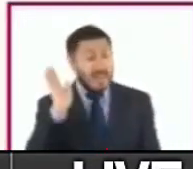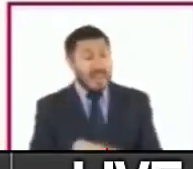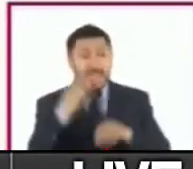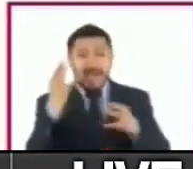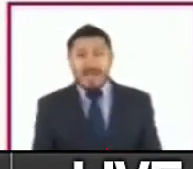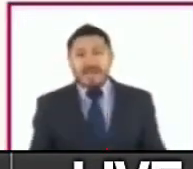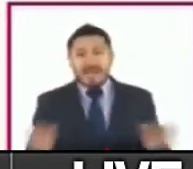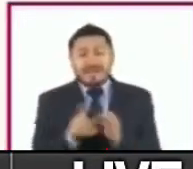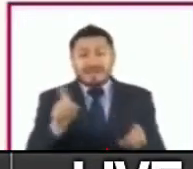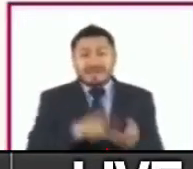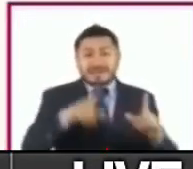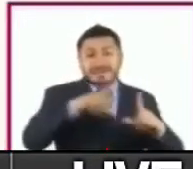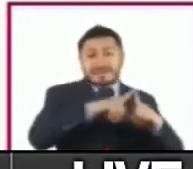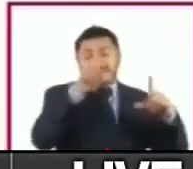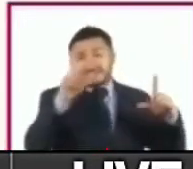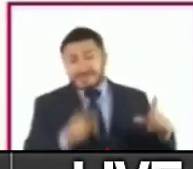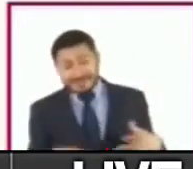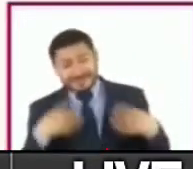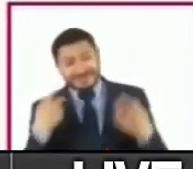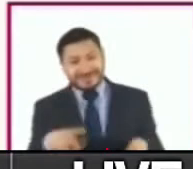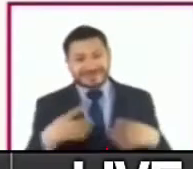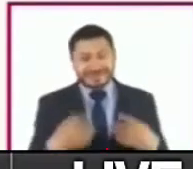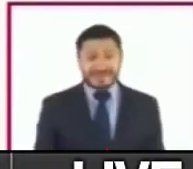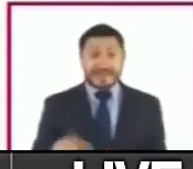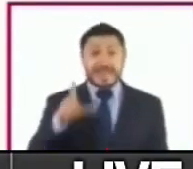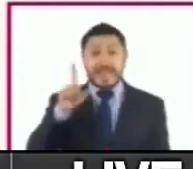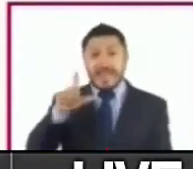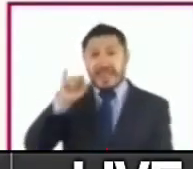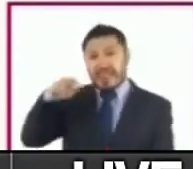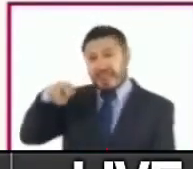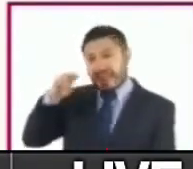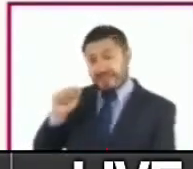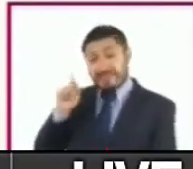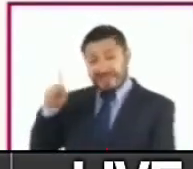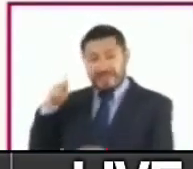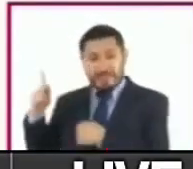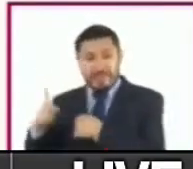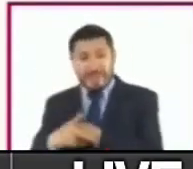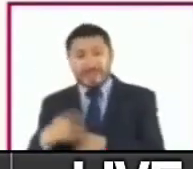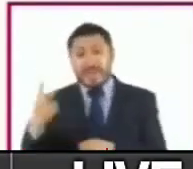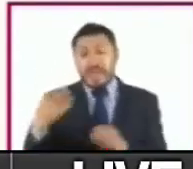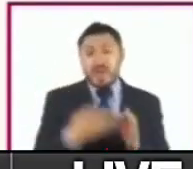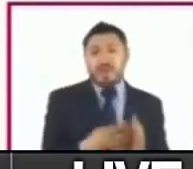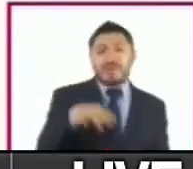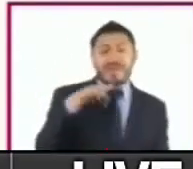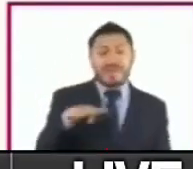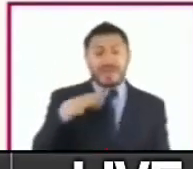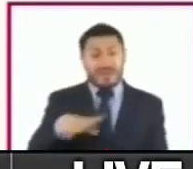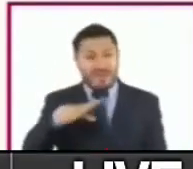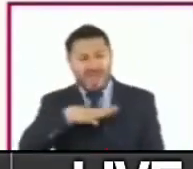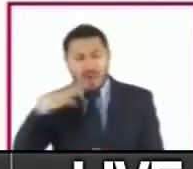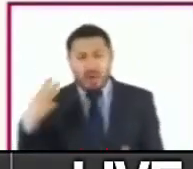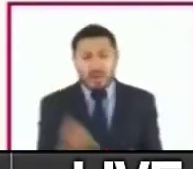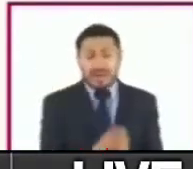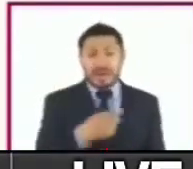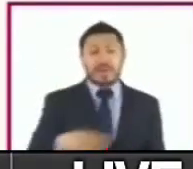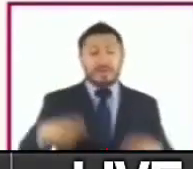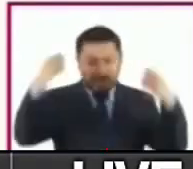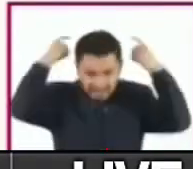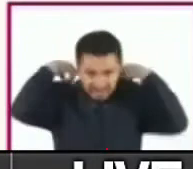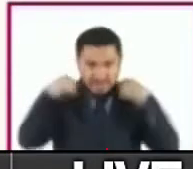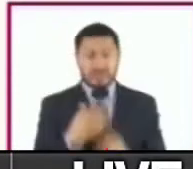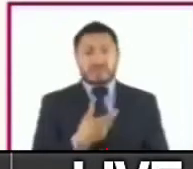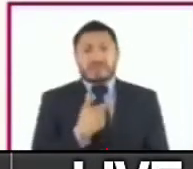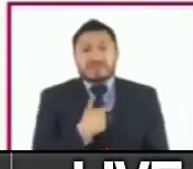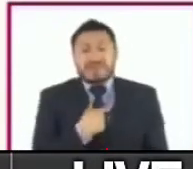los últimos Juegos para Panamericanos fue en Lima 2019, en donde se ganó una medalla de bronce y uno de oro. La